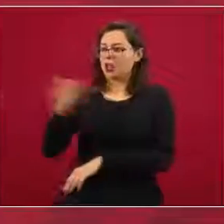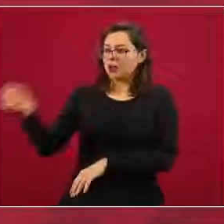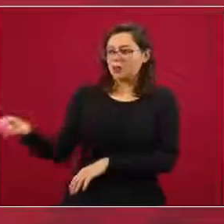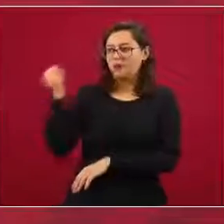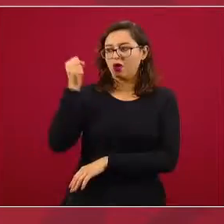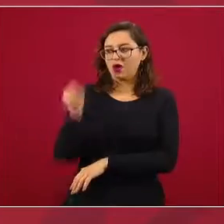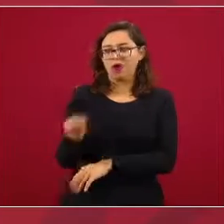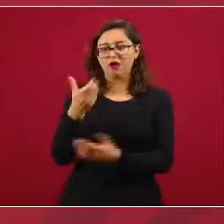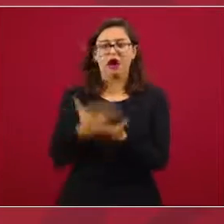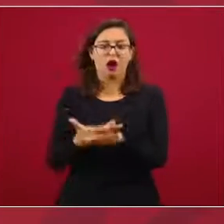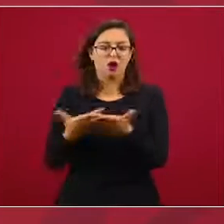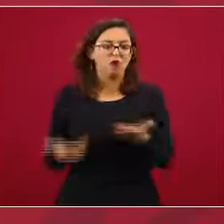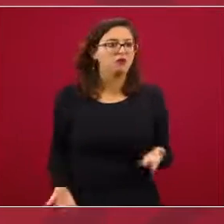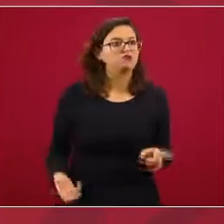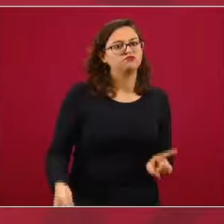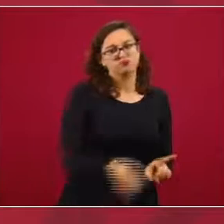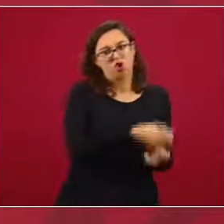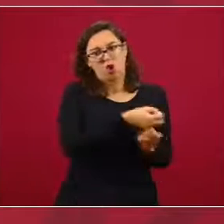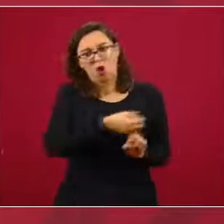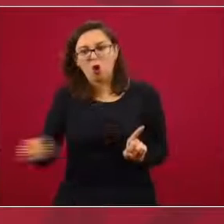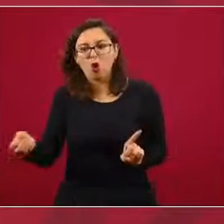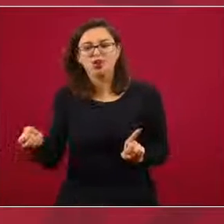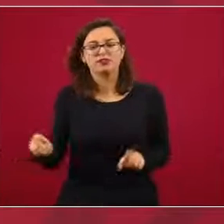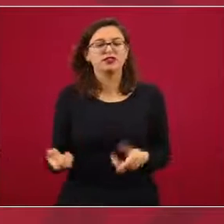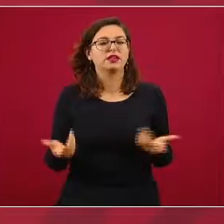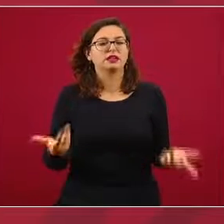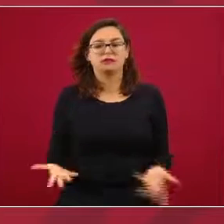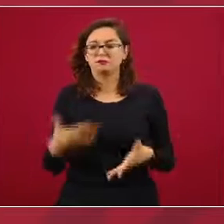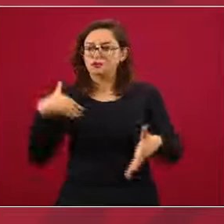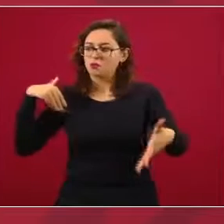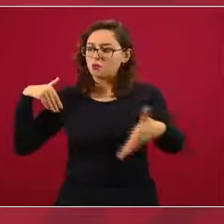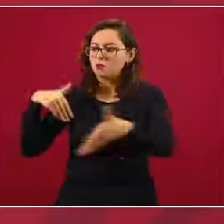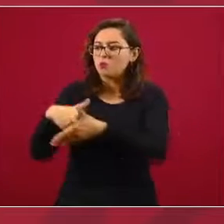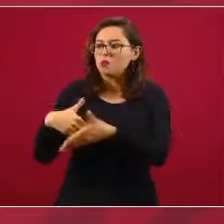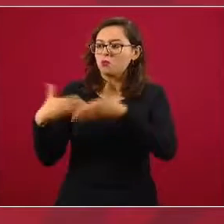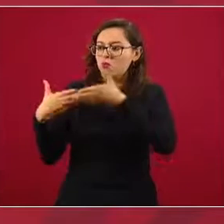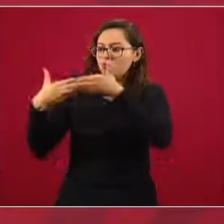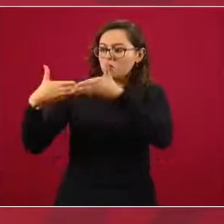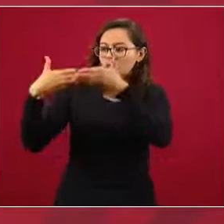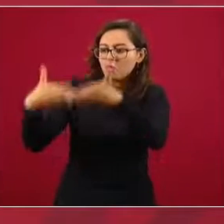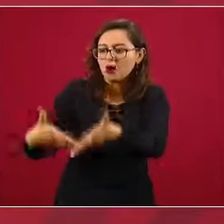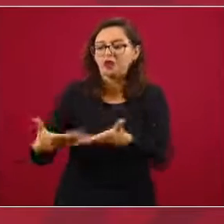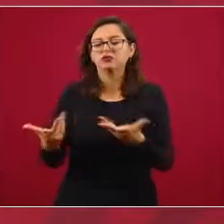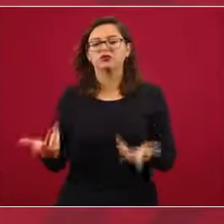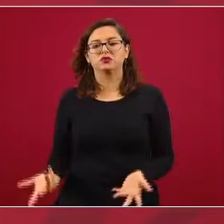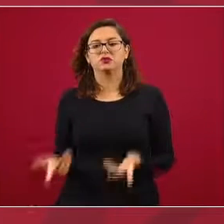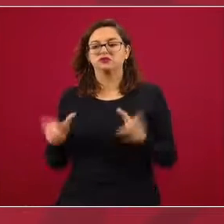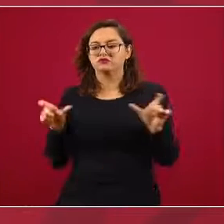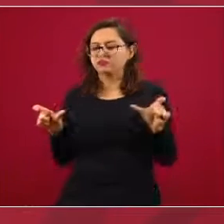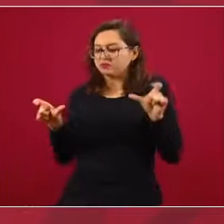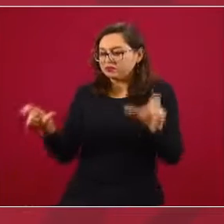estamos poniendo orden en puertos, en aduanas, en migración,